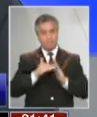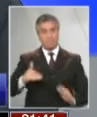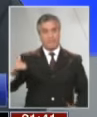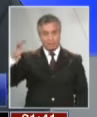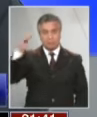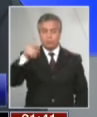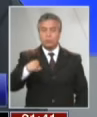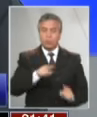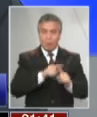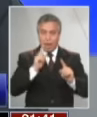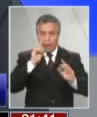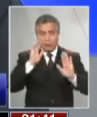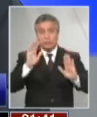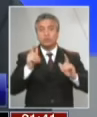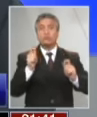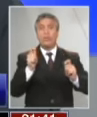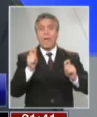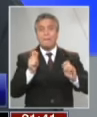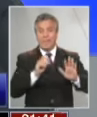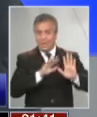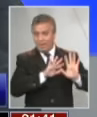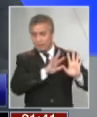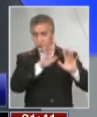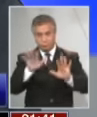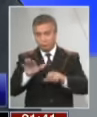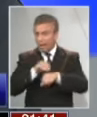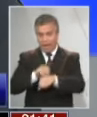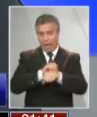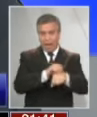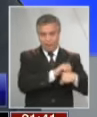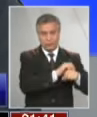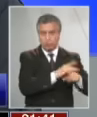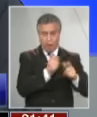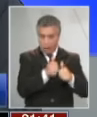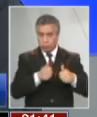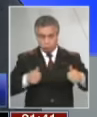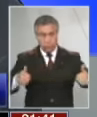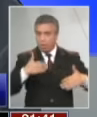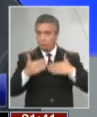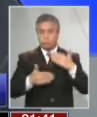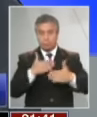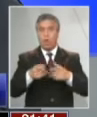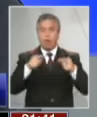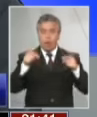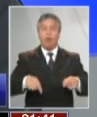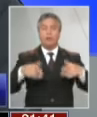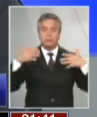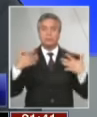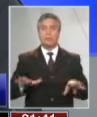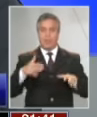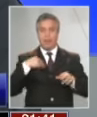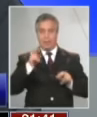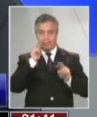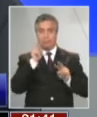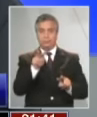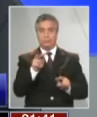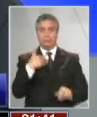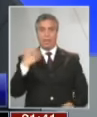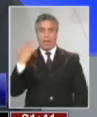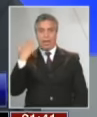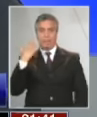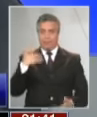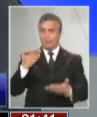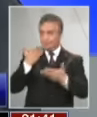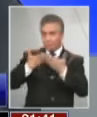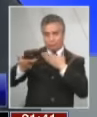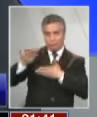alerta de tsunami a tiempo y poder tener a las autoridades que contribuyeran a ese proceso, y hoy día nosotros ya tenemos la expectativa, antes de venir me hablé con el intendente,